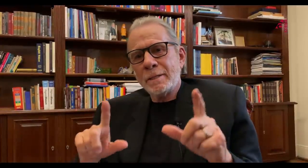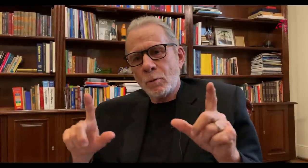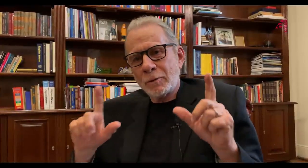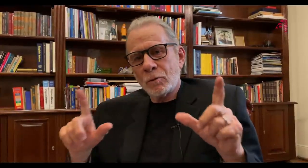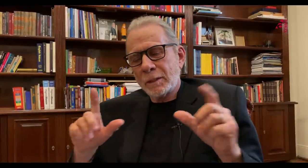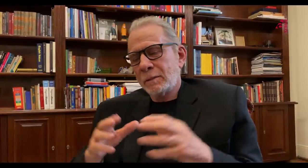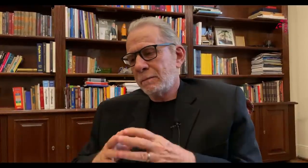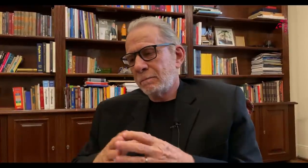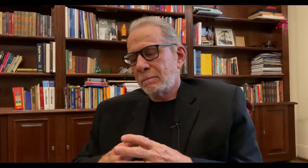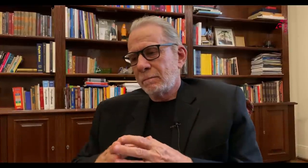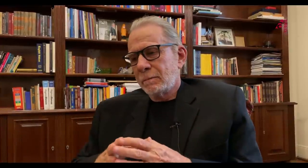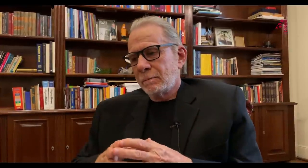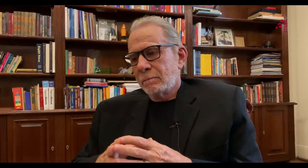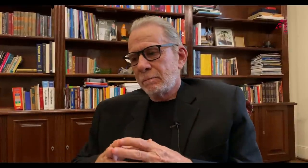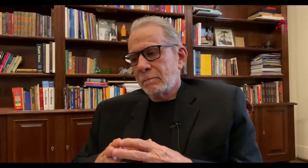de 24 horas,